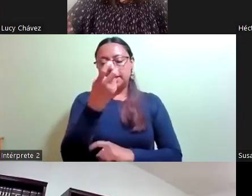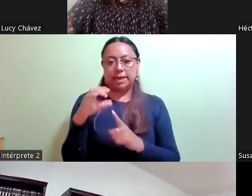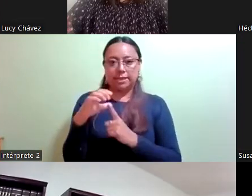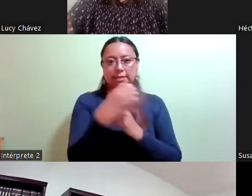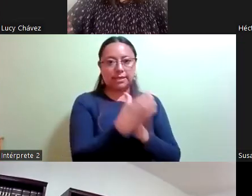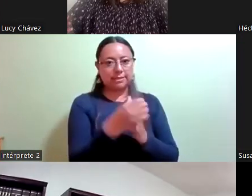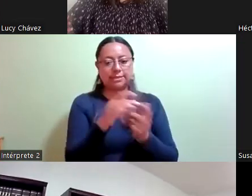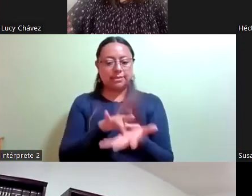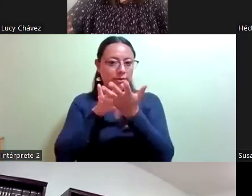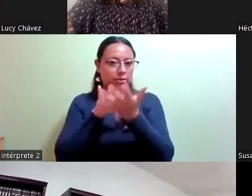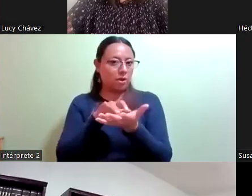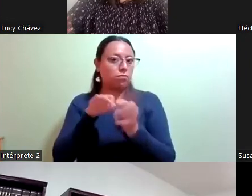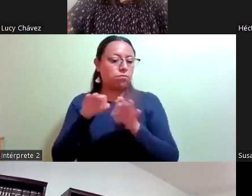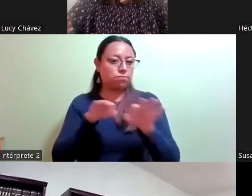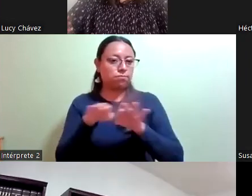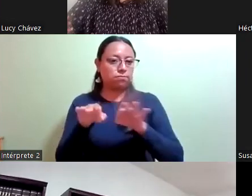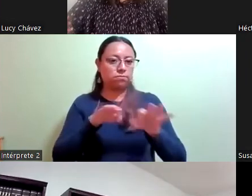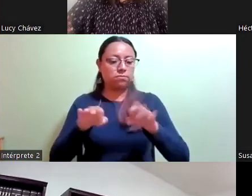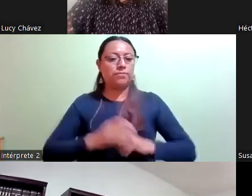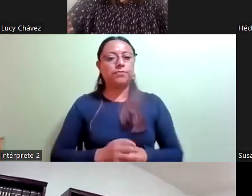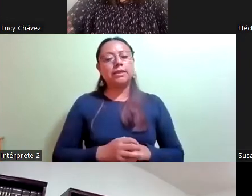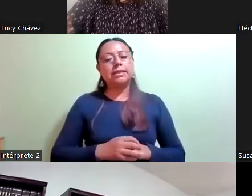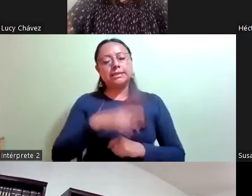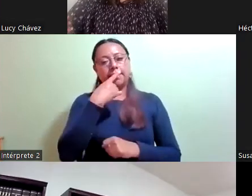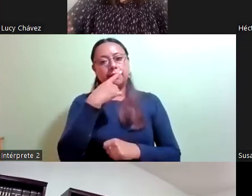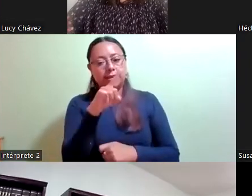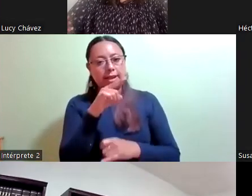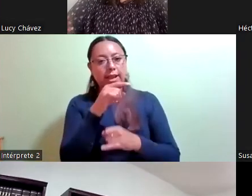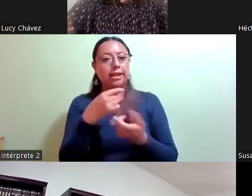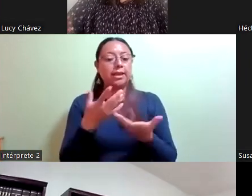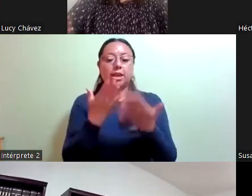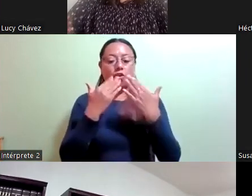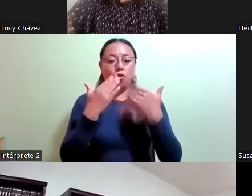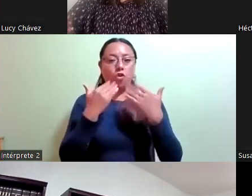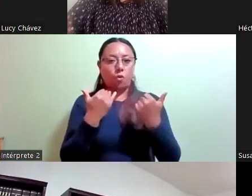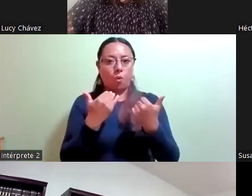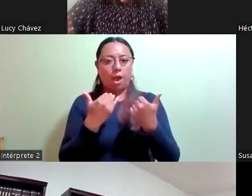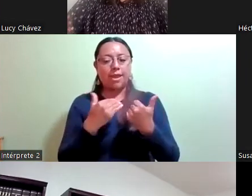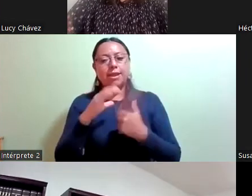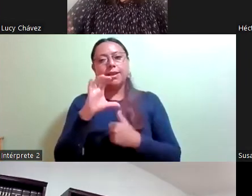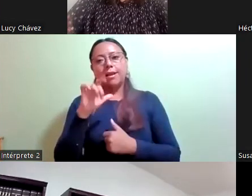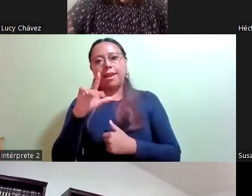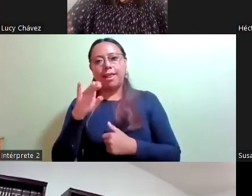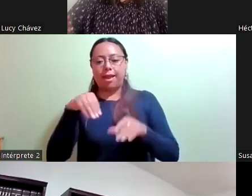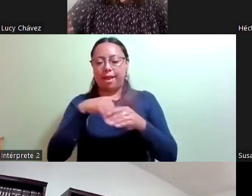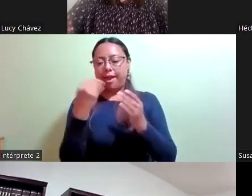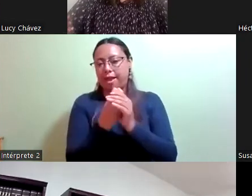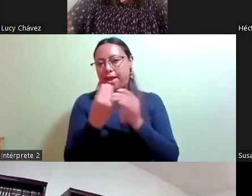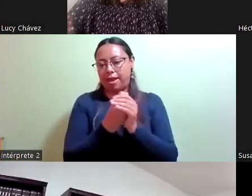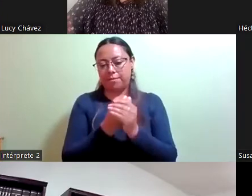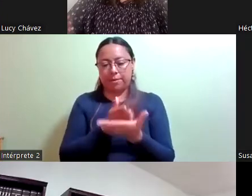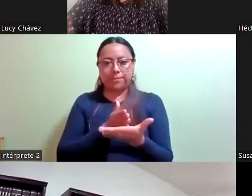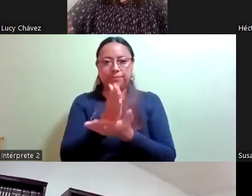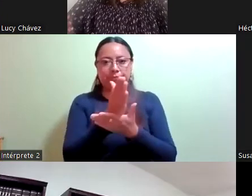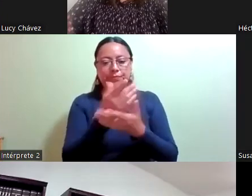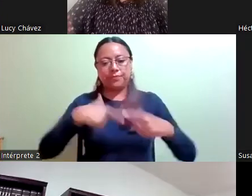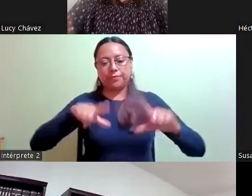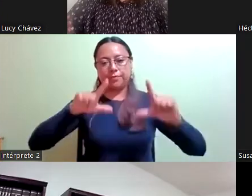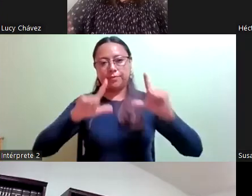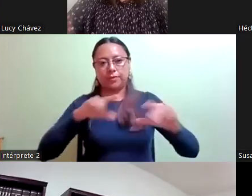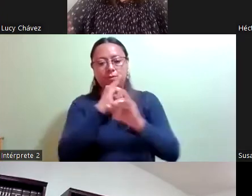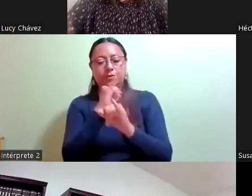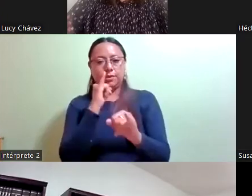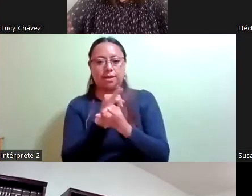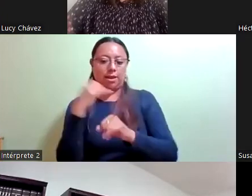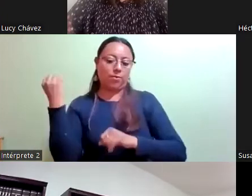mucho respeto, se declare la inexistencia de las llaves de acceso al portal web de la extinta Asamblea Legislativa del Distrito Federal, para